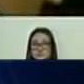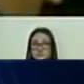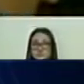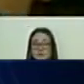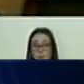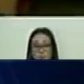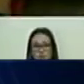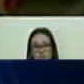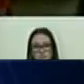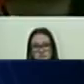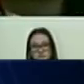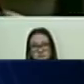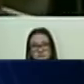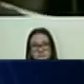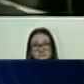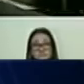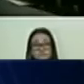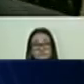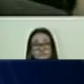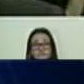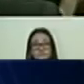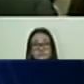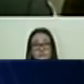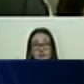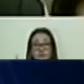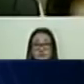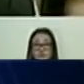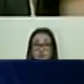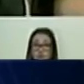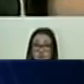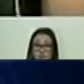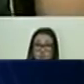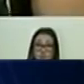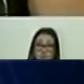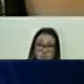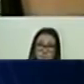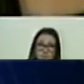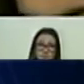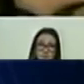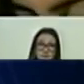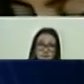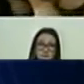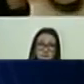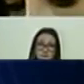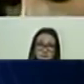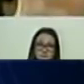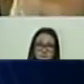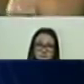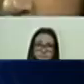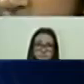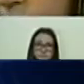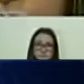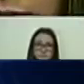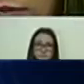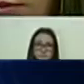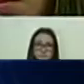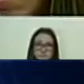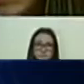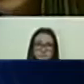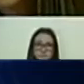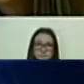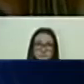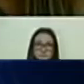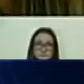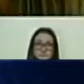lamentable, producto de decisiones equivocadas que se tomaron en PDVSA y que crearon una camisa de fuerza